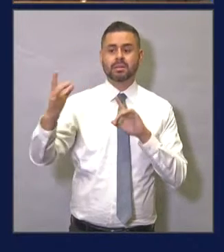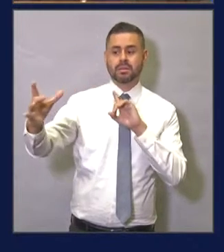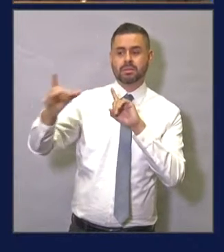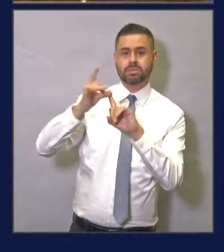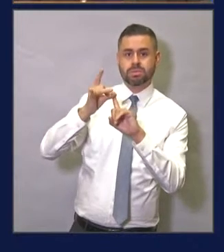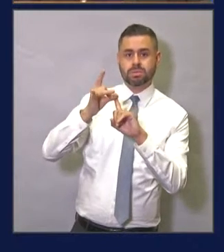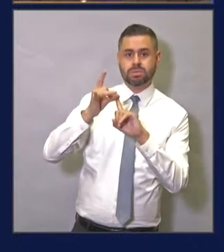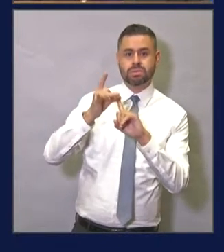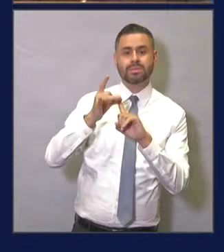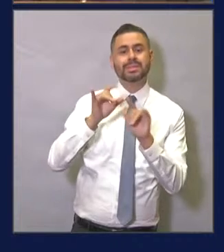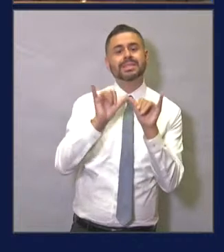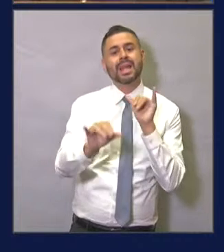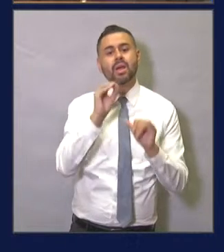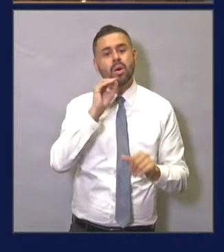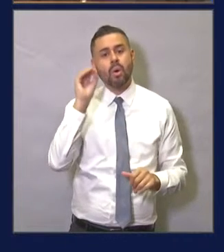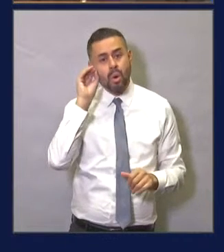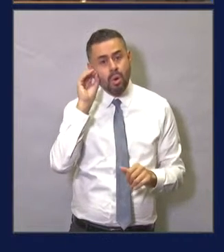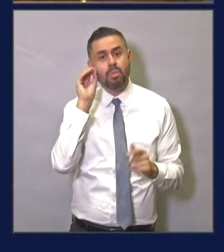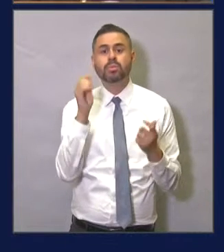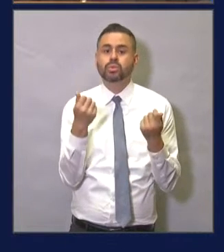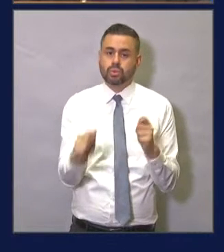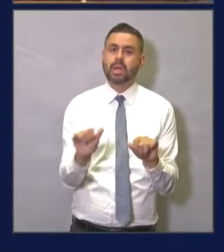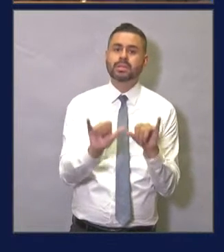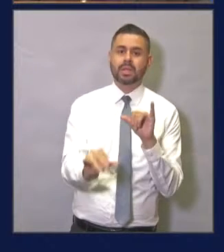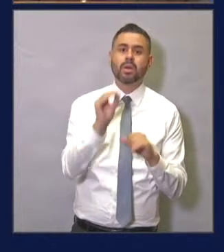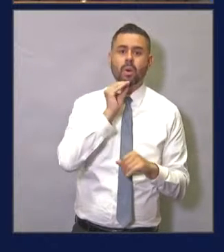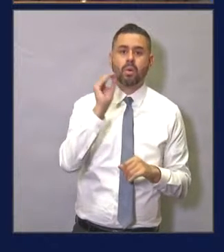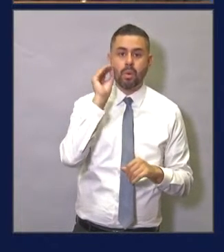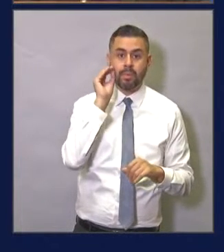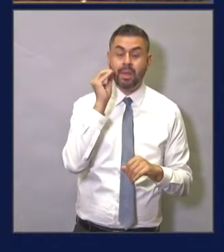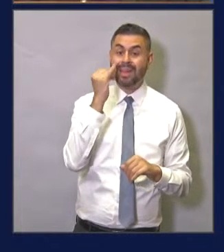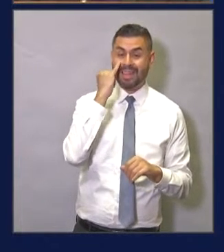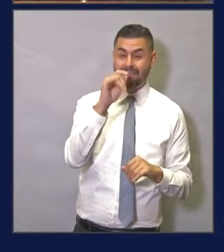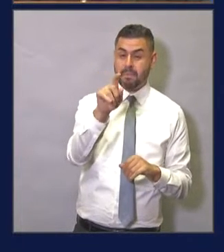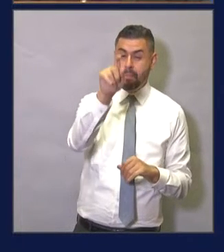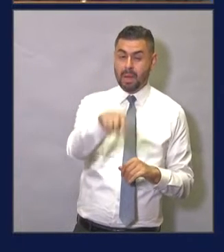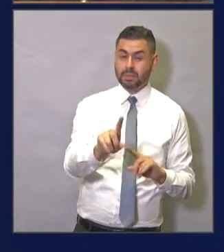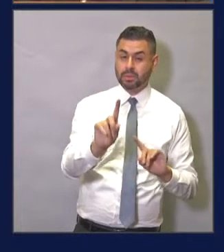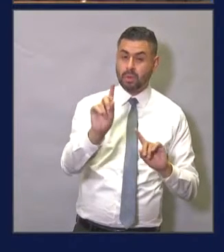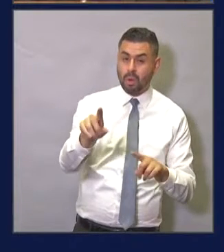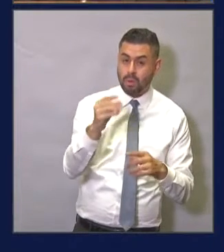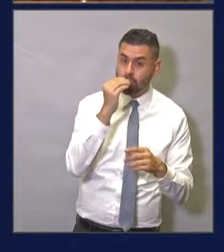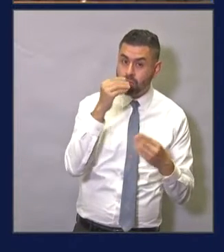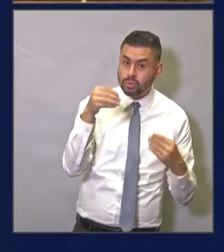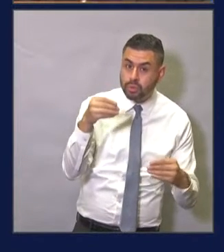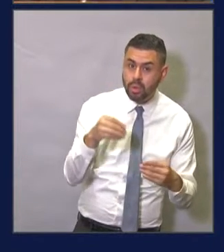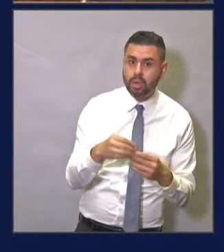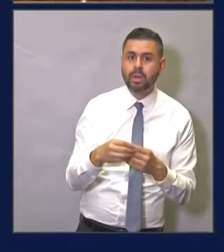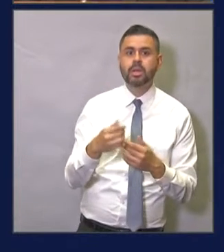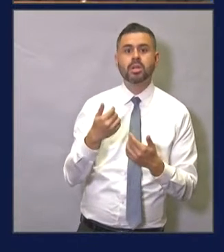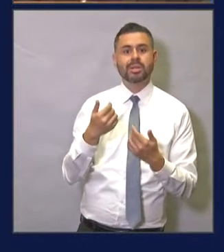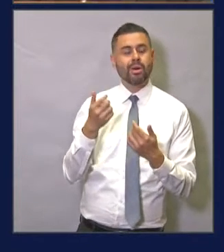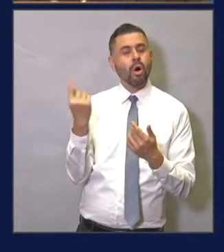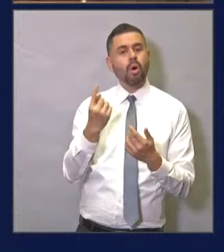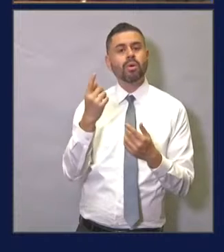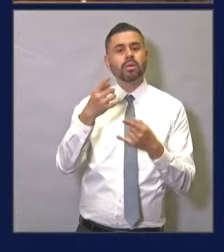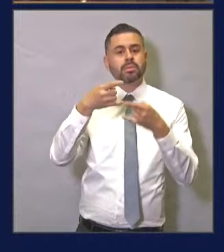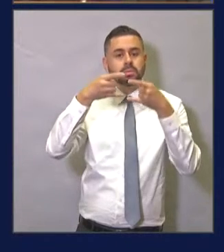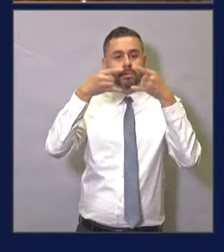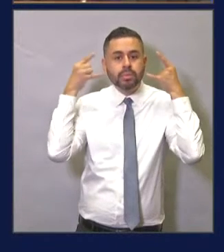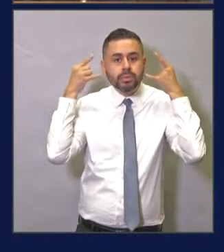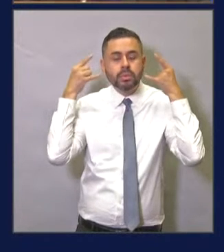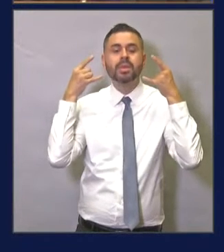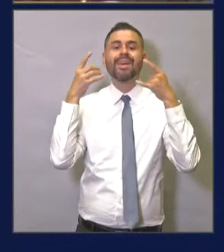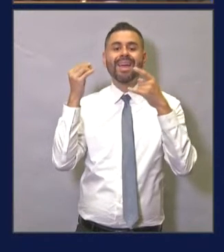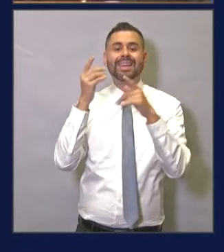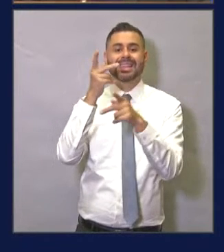importante que se quede en casa el mayor tiempo posible y si debe salir, mantenga siempre una distancia de al menos de 6 pies y